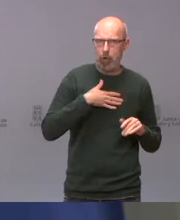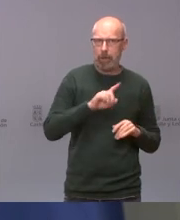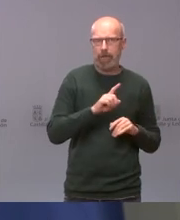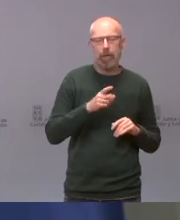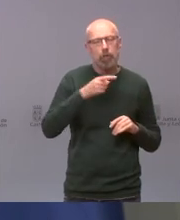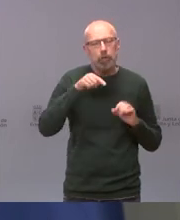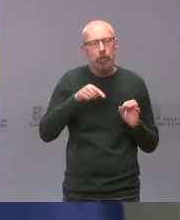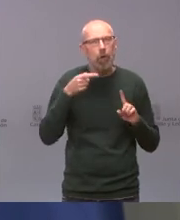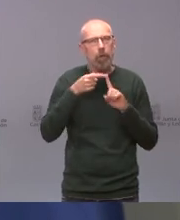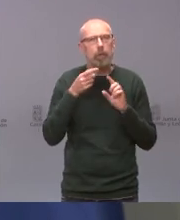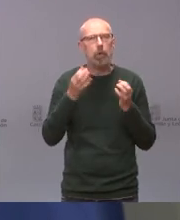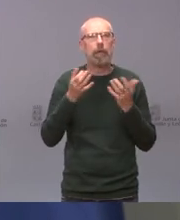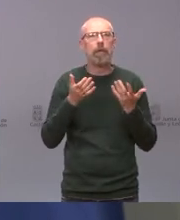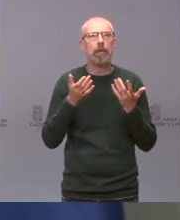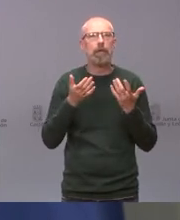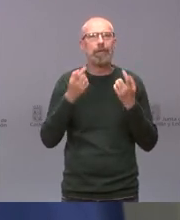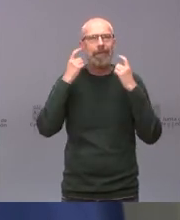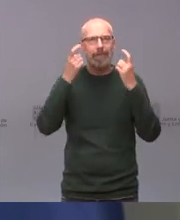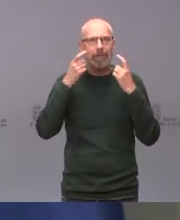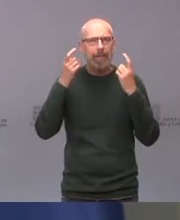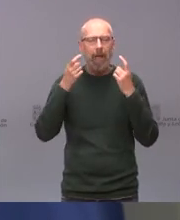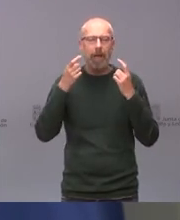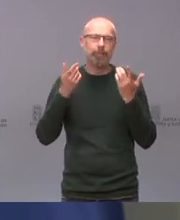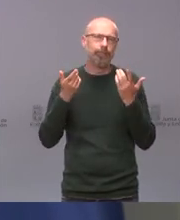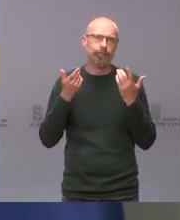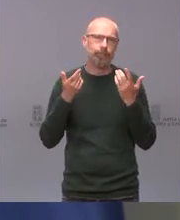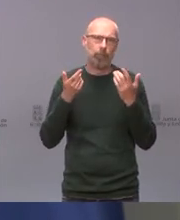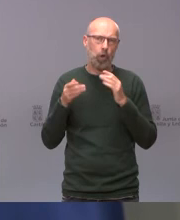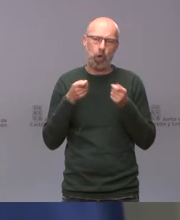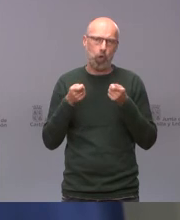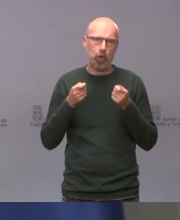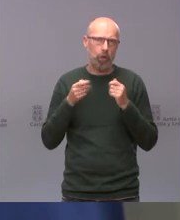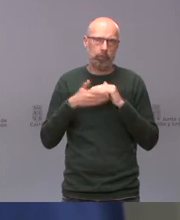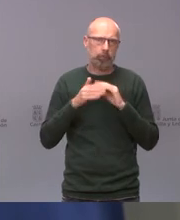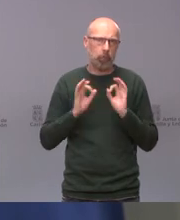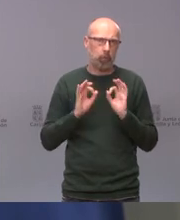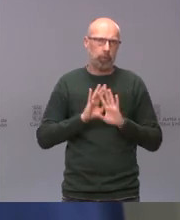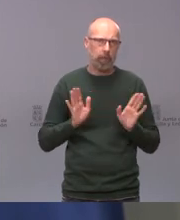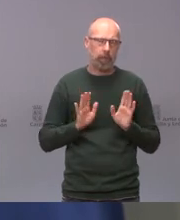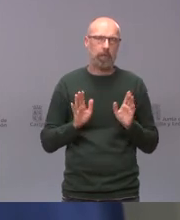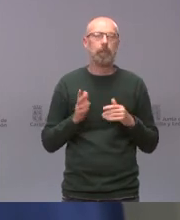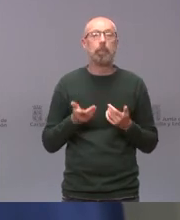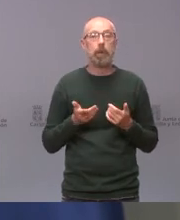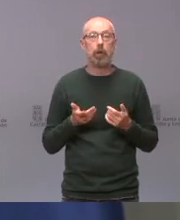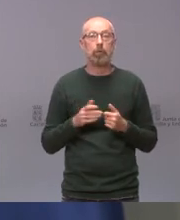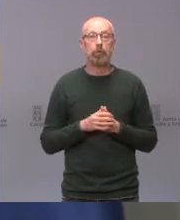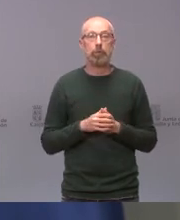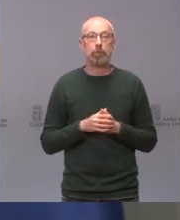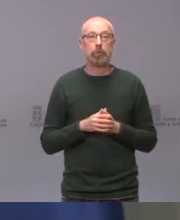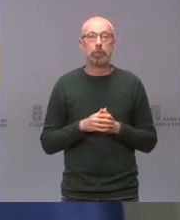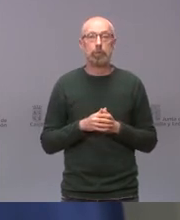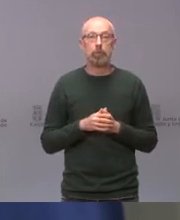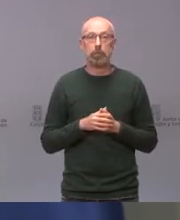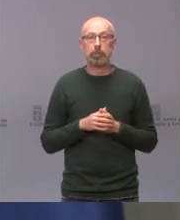posible, limitar el daño. Pero he de decirle que a mí la gráfica, que yo la he visto esta mañana, me gusta porque es